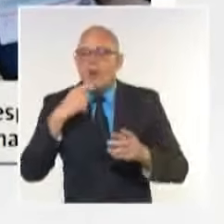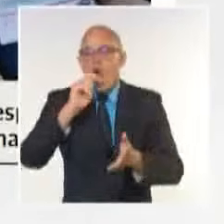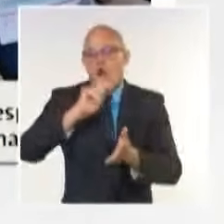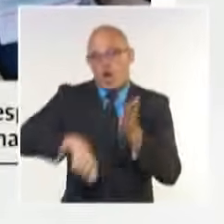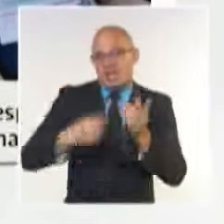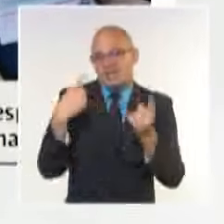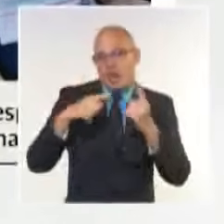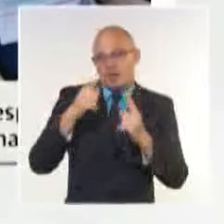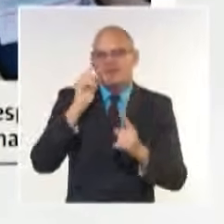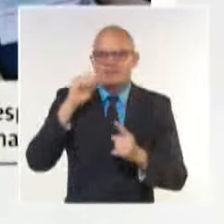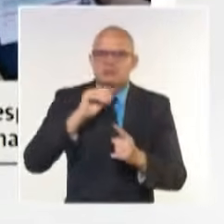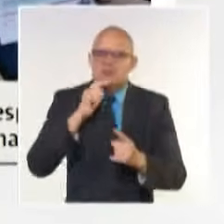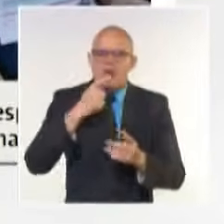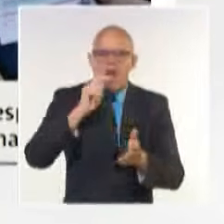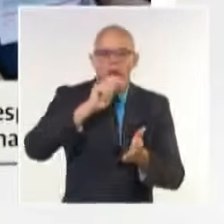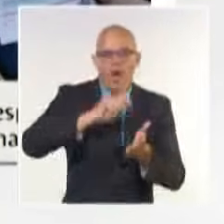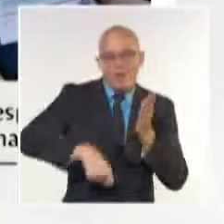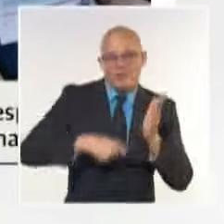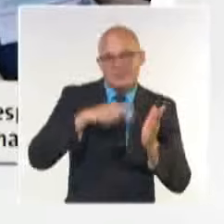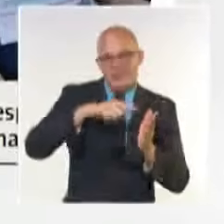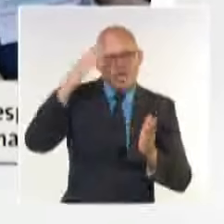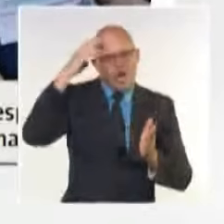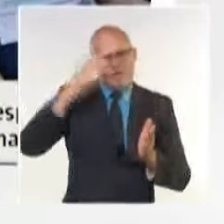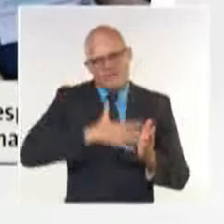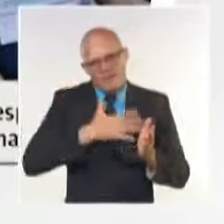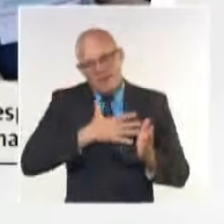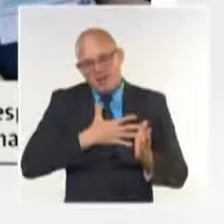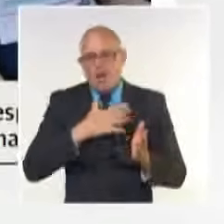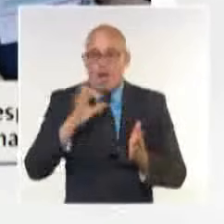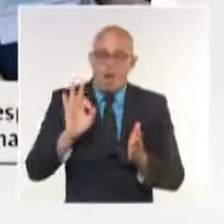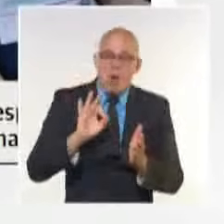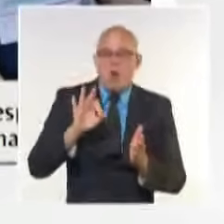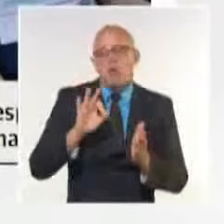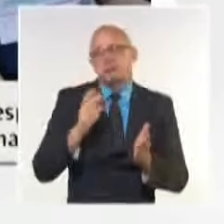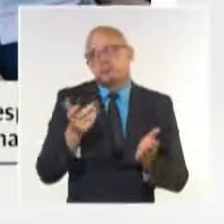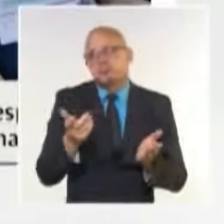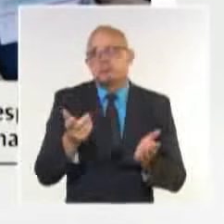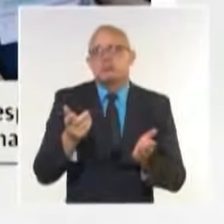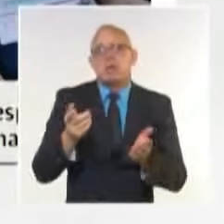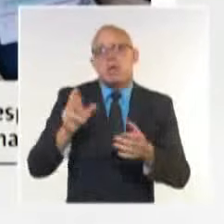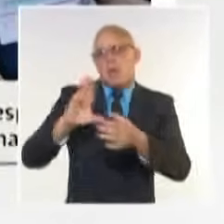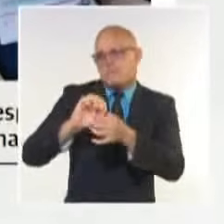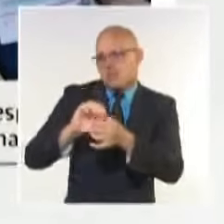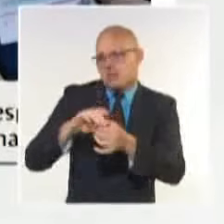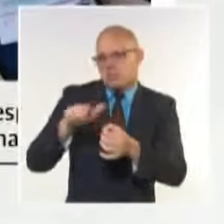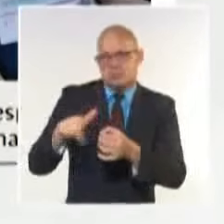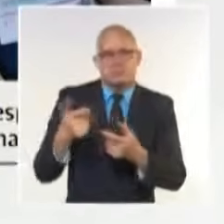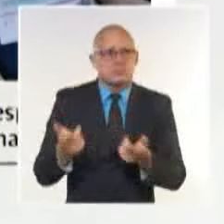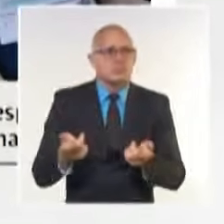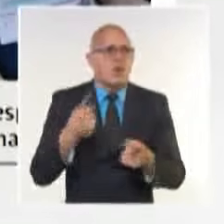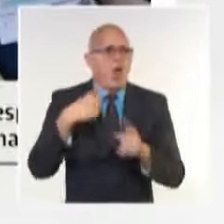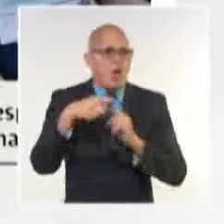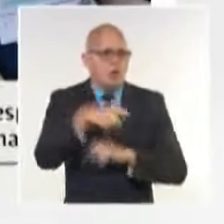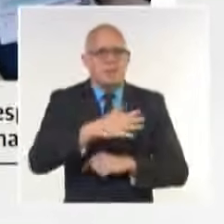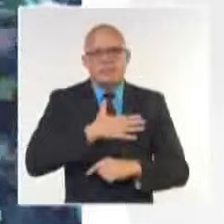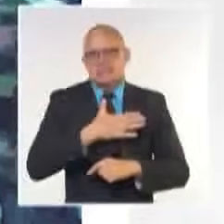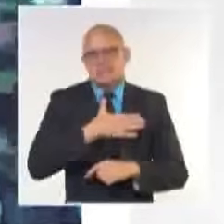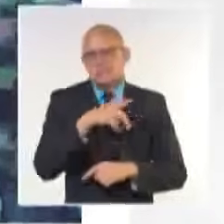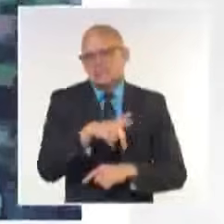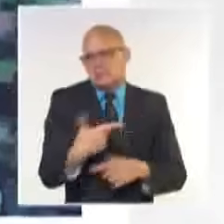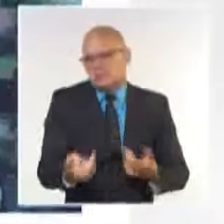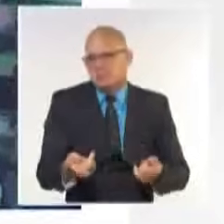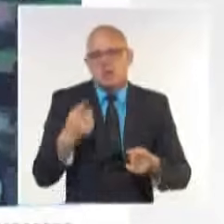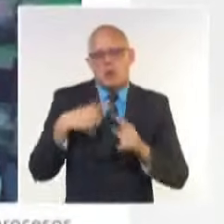establecen entre los actores económicos, que puede ser perfectamente entre actores económicos estatales, entre